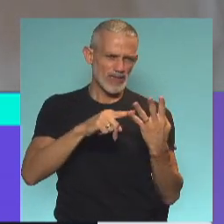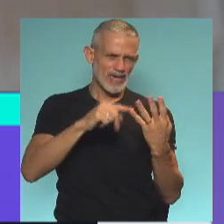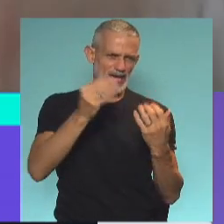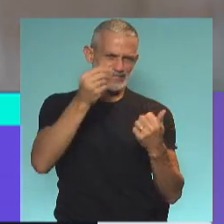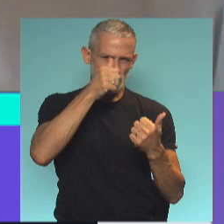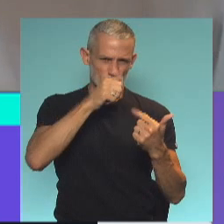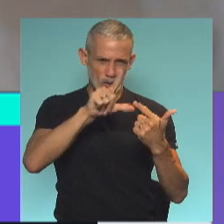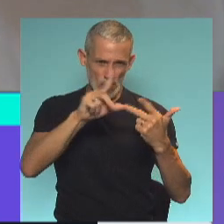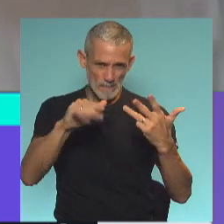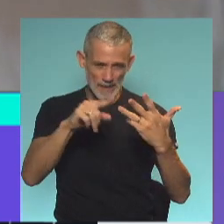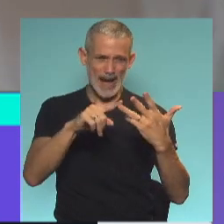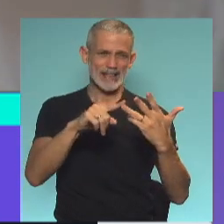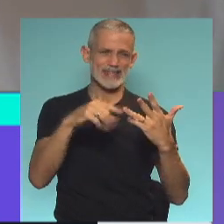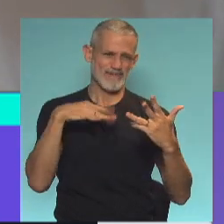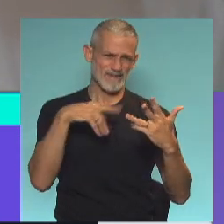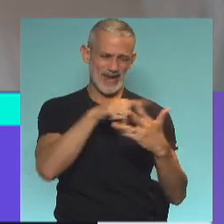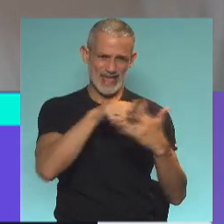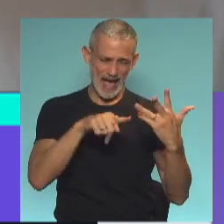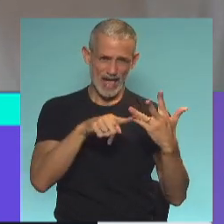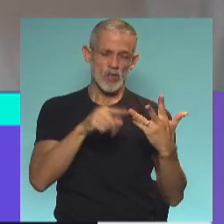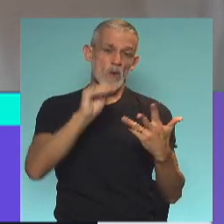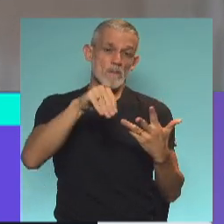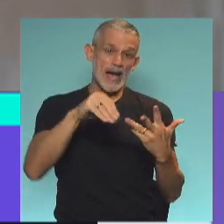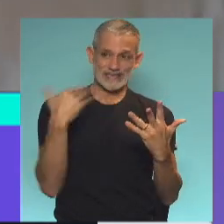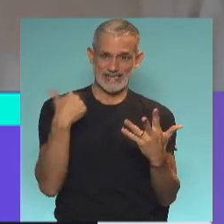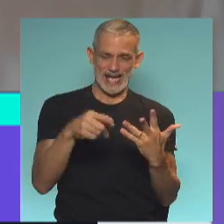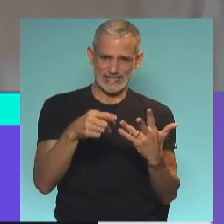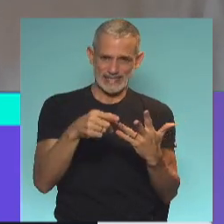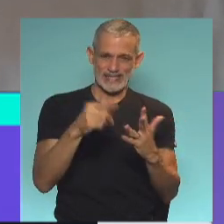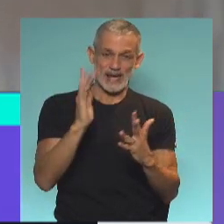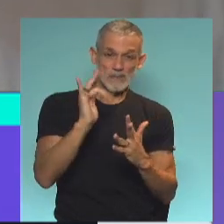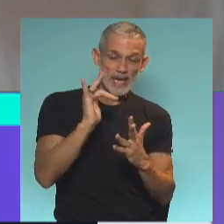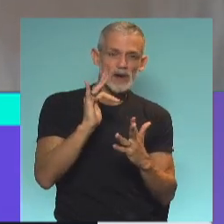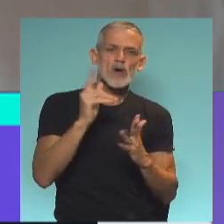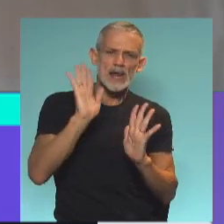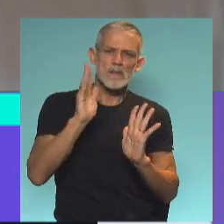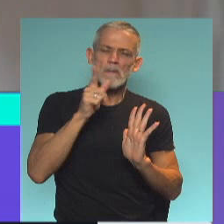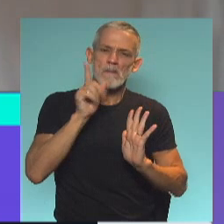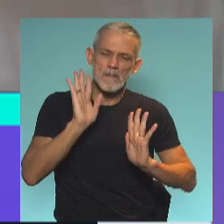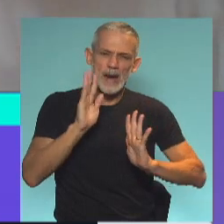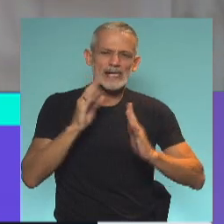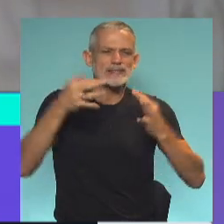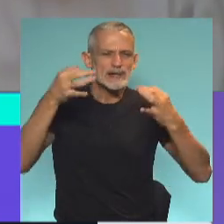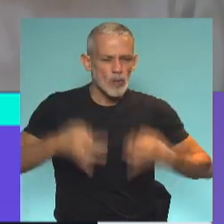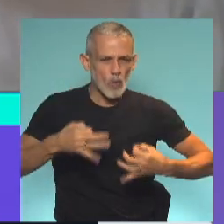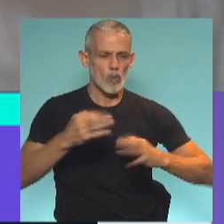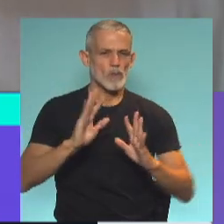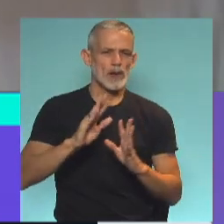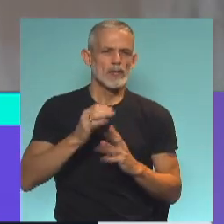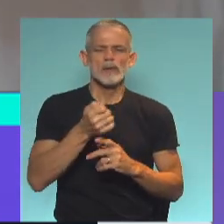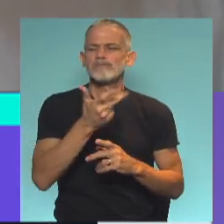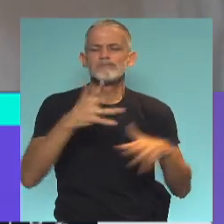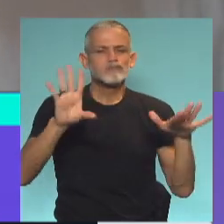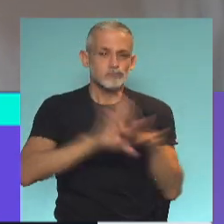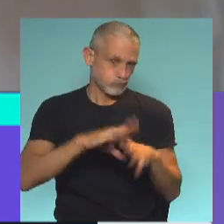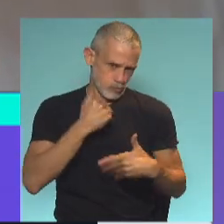de semana extendido y el día de ayer creo que hay bastante acatamiento. No tengo los números que